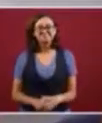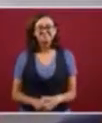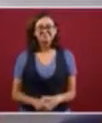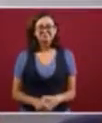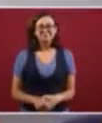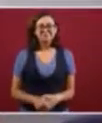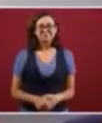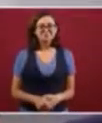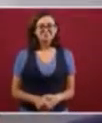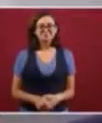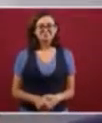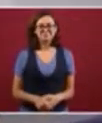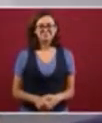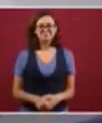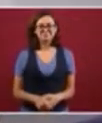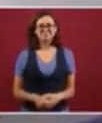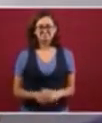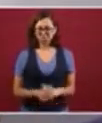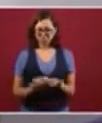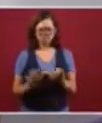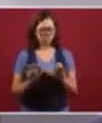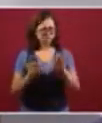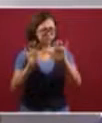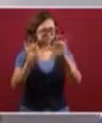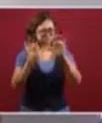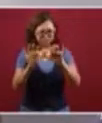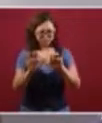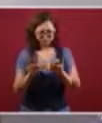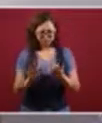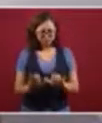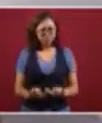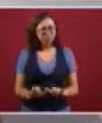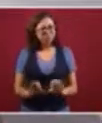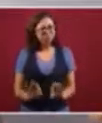y bien estructurado ósea